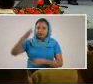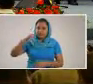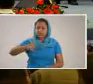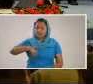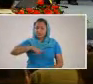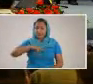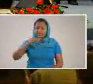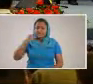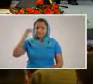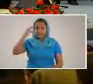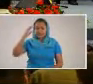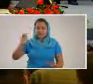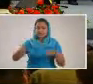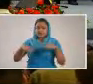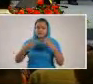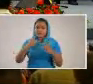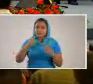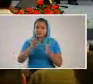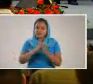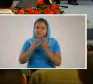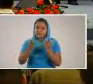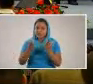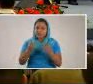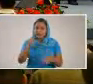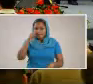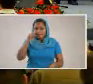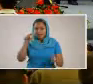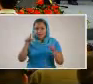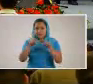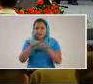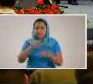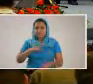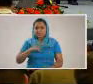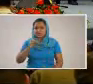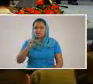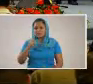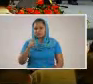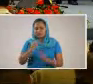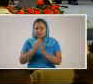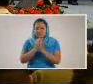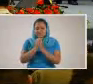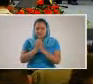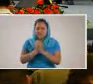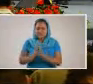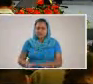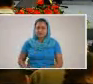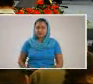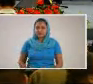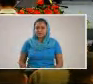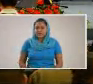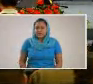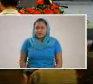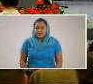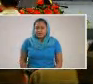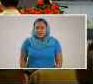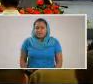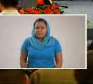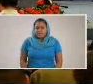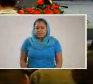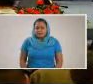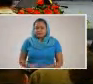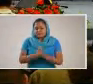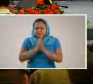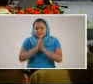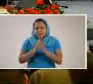palabra. Pero también tenemos unas peticiones aquí, hermanos. Yo les ruego que por favor se unan